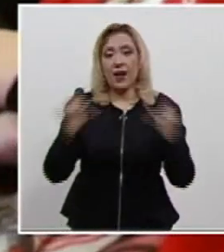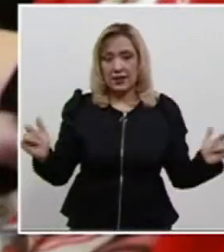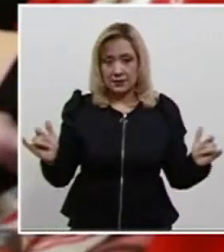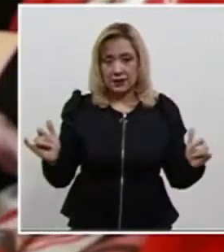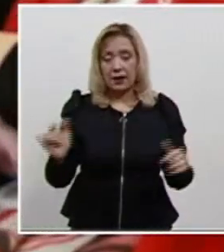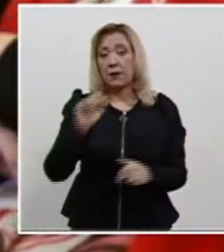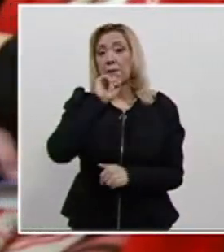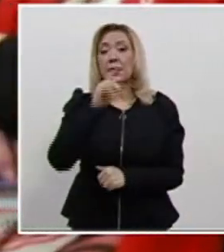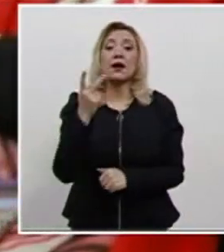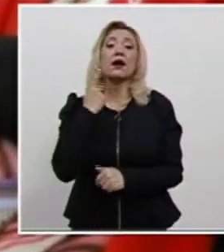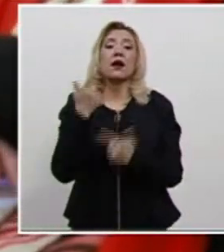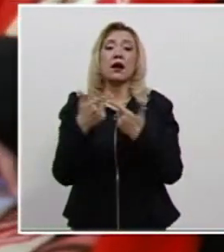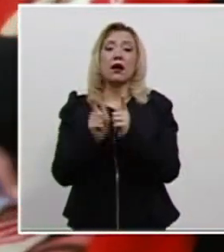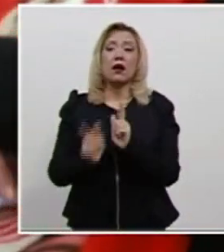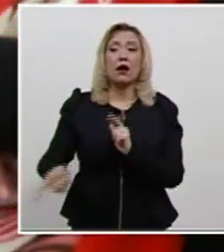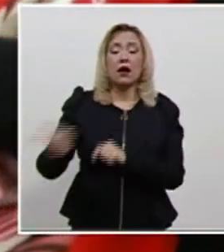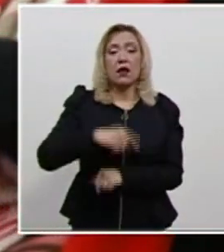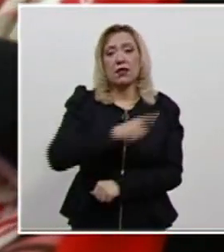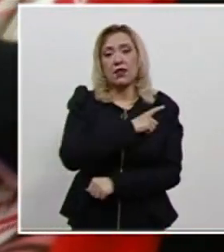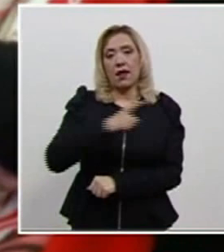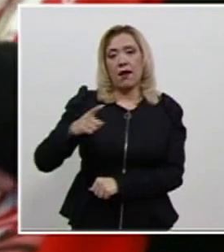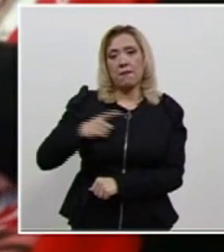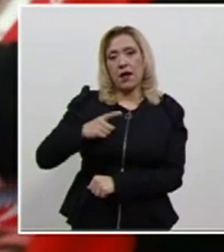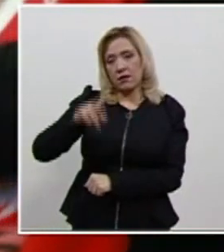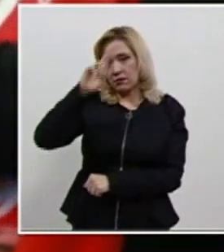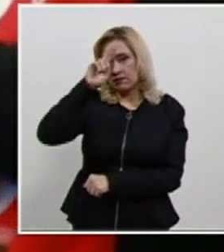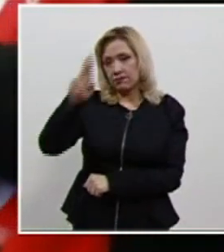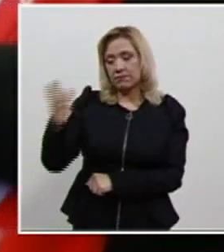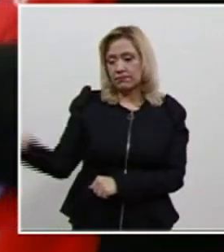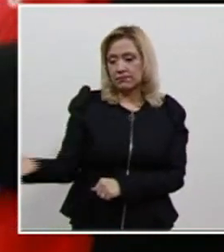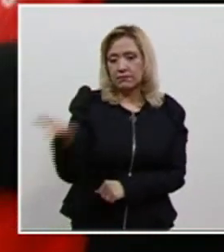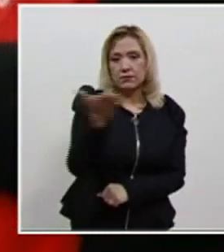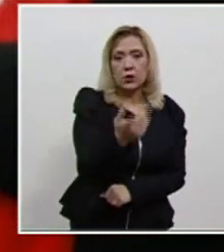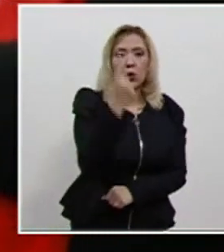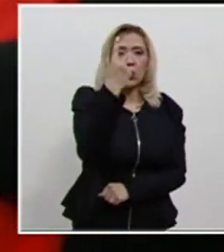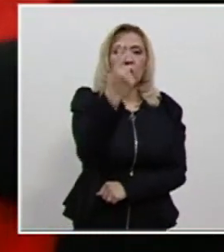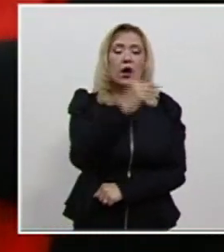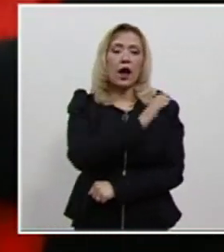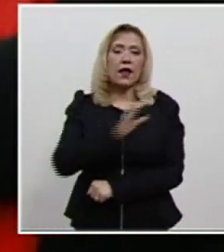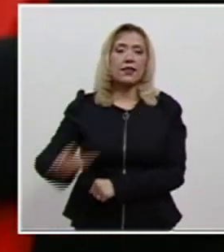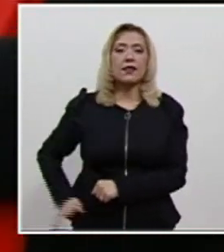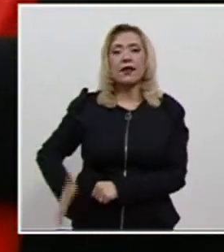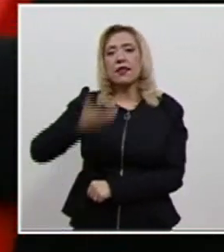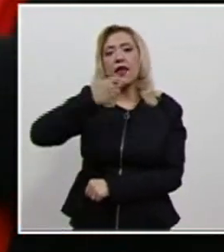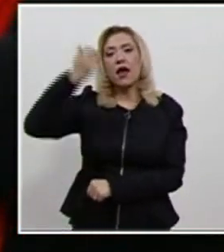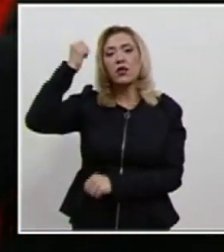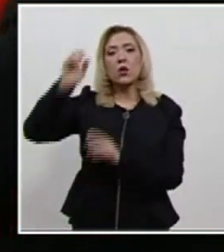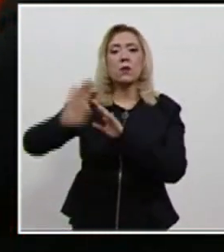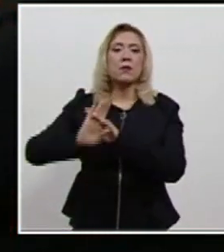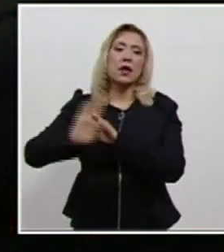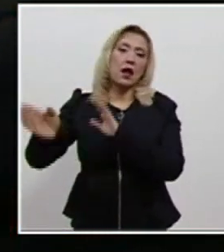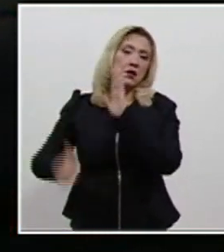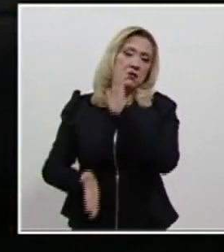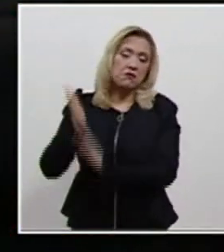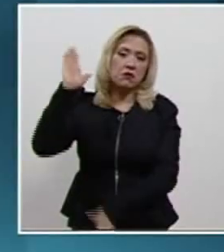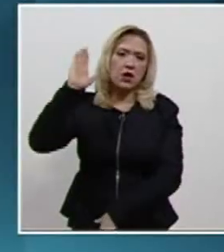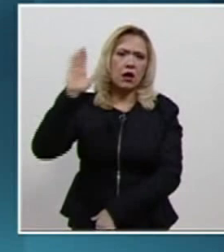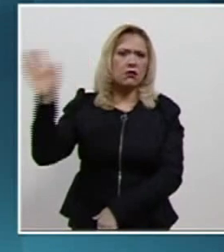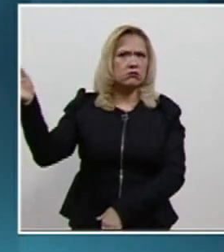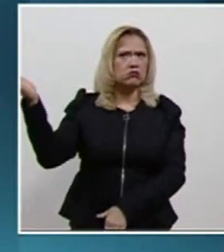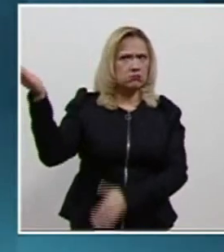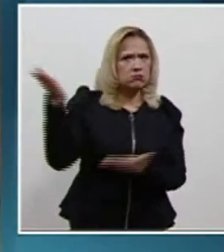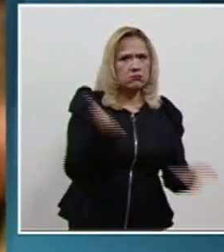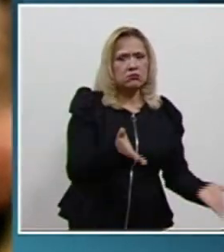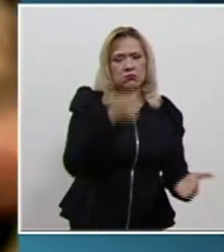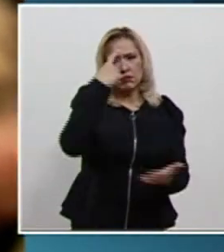partidos políticos deberán garantizar la postulación de al menos una candidatura migrante en los primeros 10 lugares de cada una de